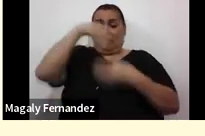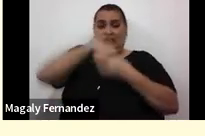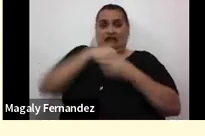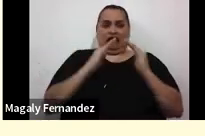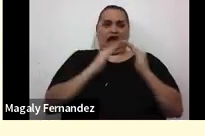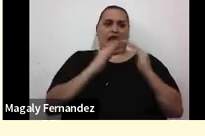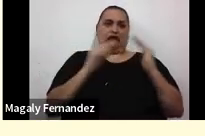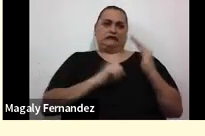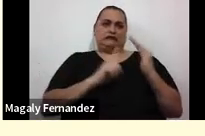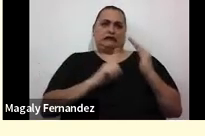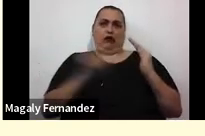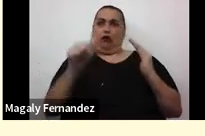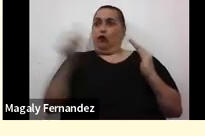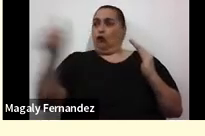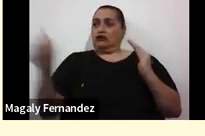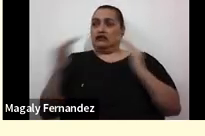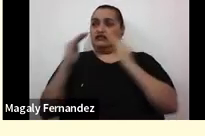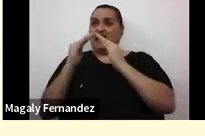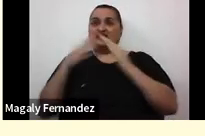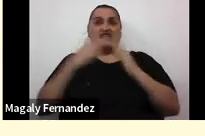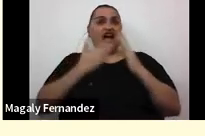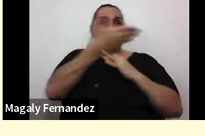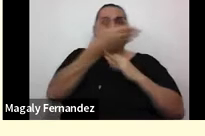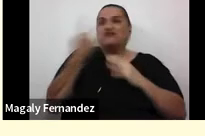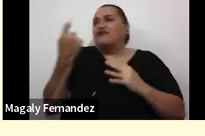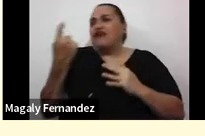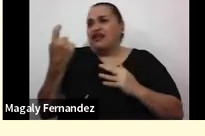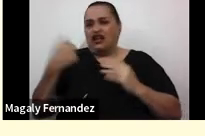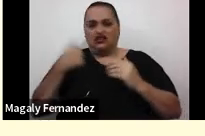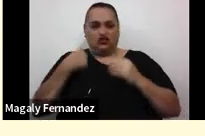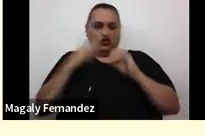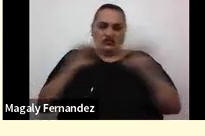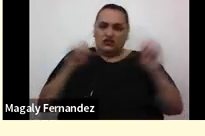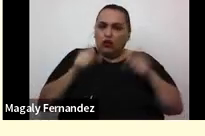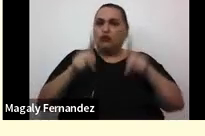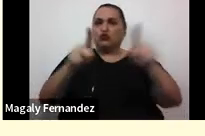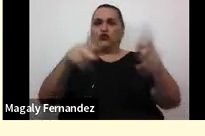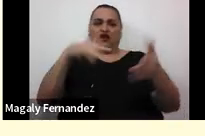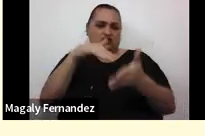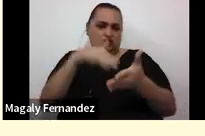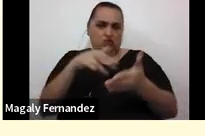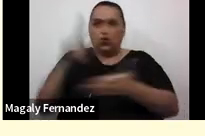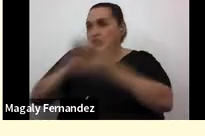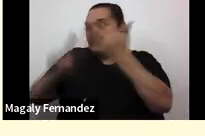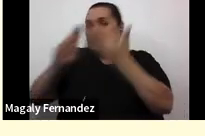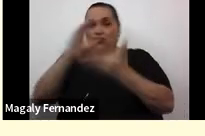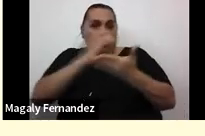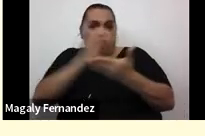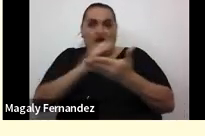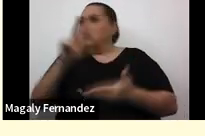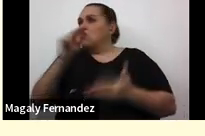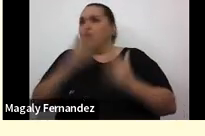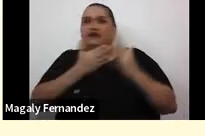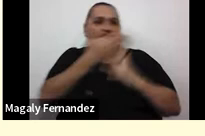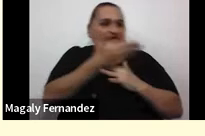demás casas no no son accesibles Yo sin oportunidades de estudio porque las universidades y los colegios no son accesibles